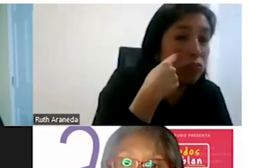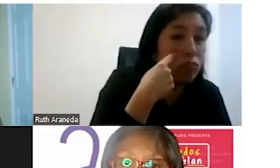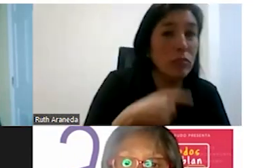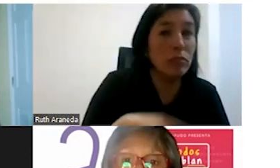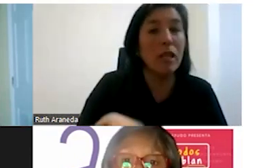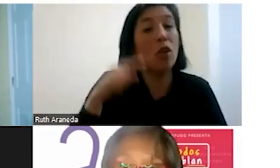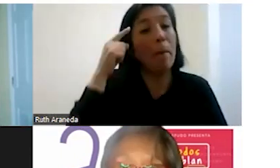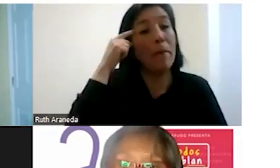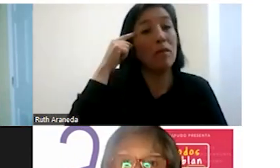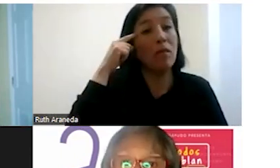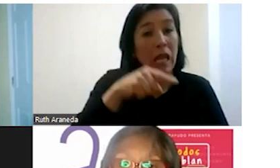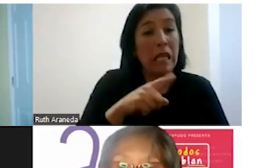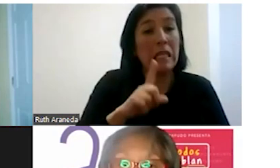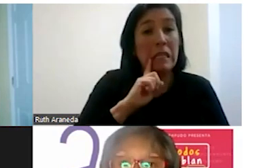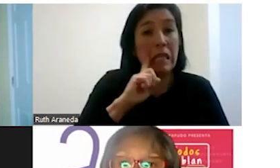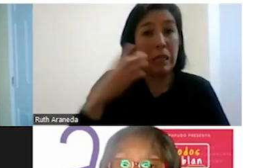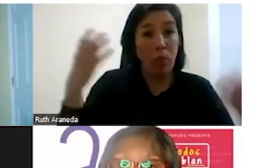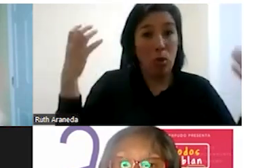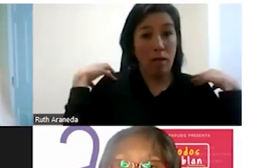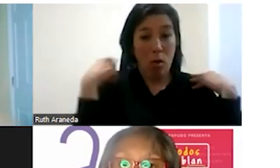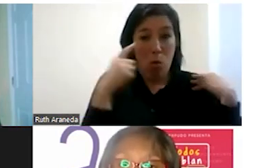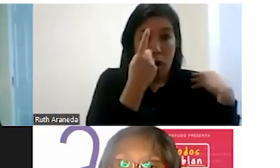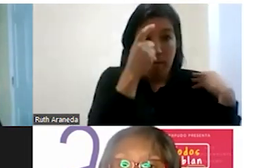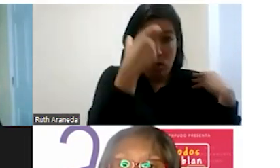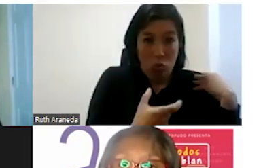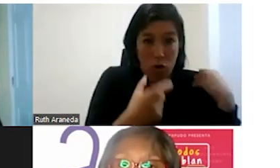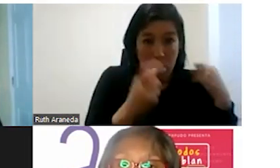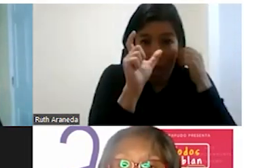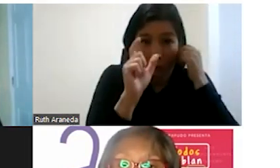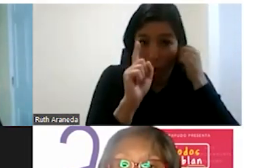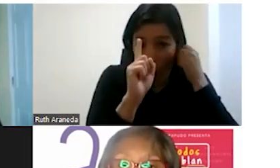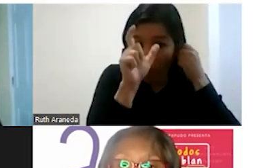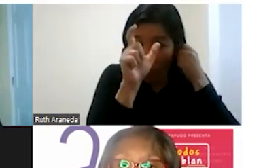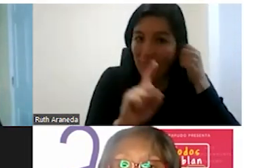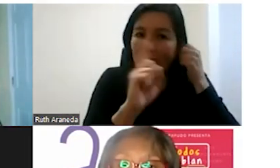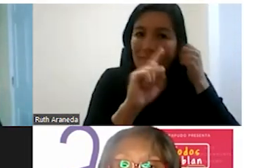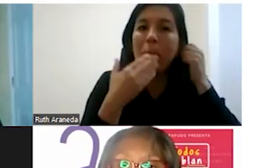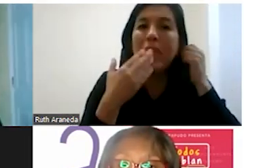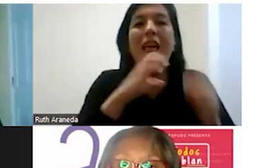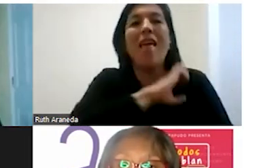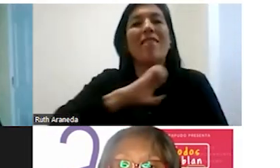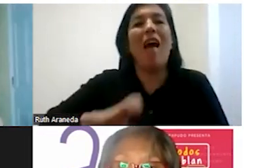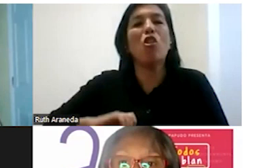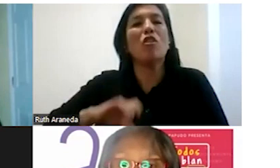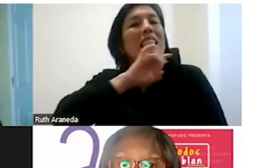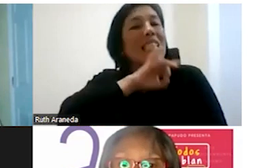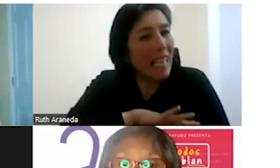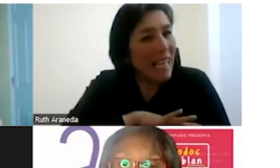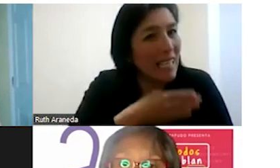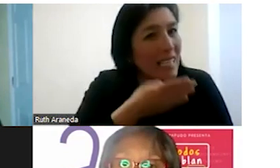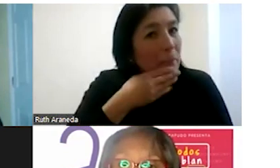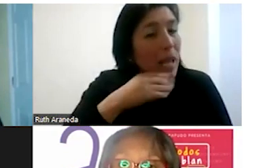no hay una responsabilidad única. Acá hay una responsabilidad del Estado, de los privados y también de